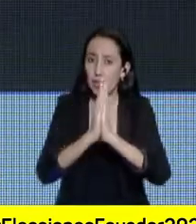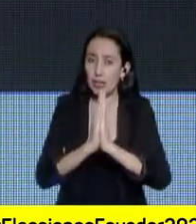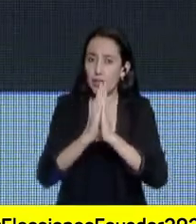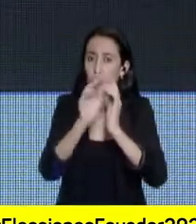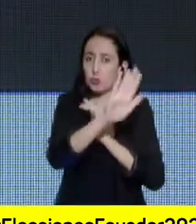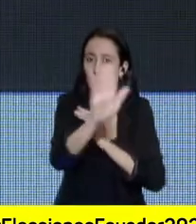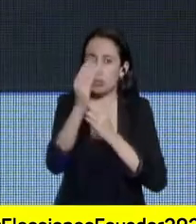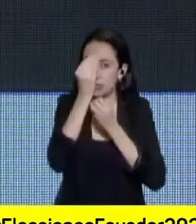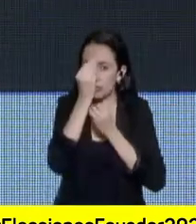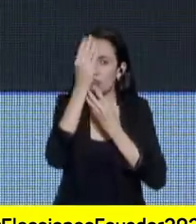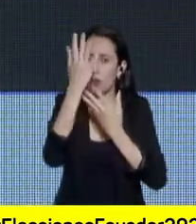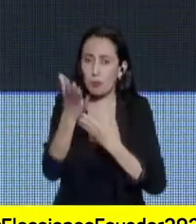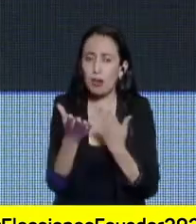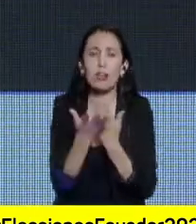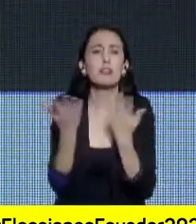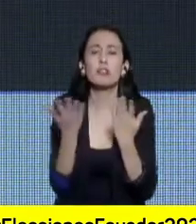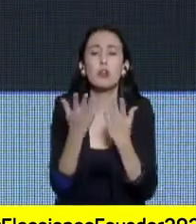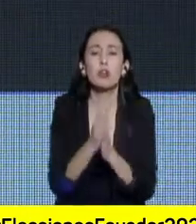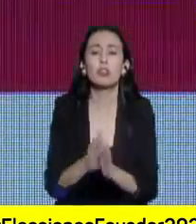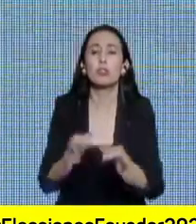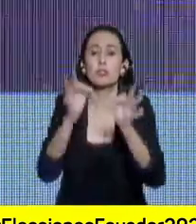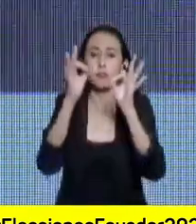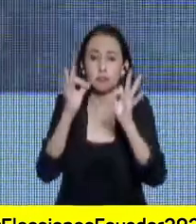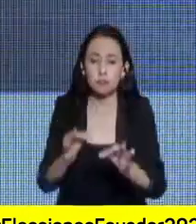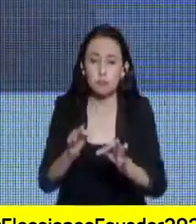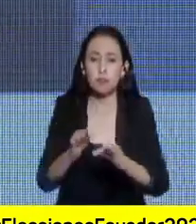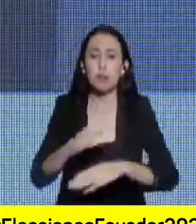a través de los canales oficiales.